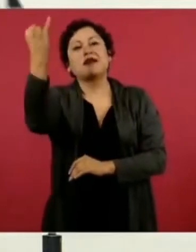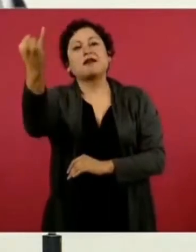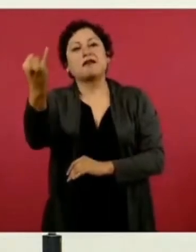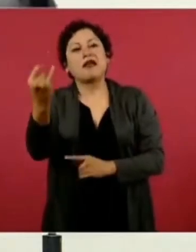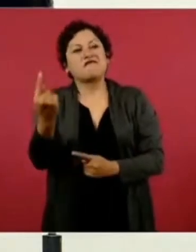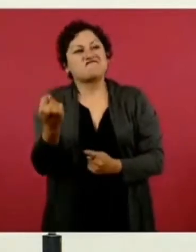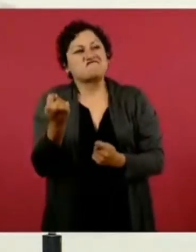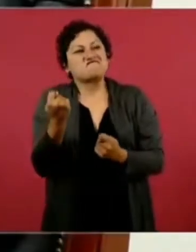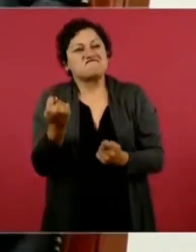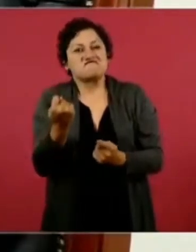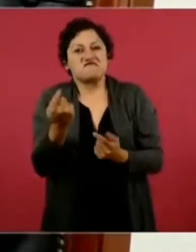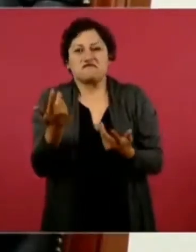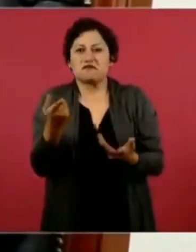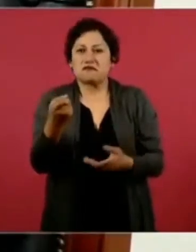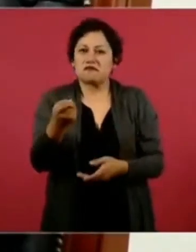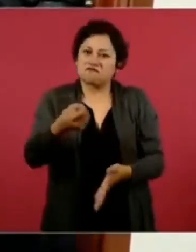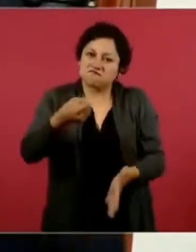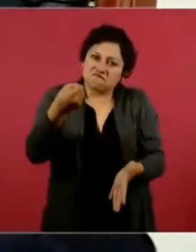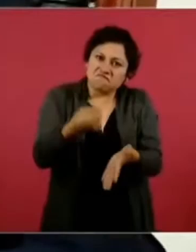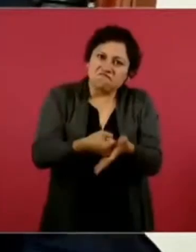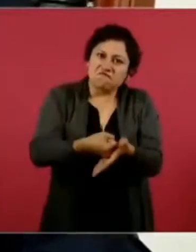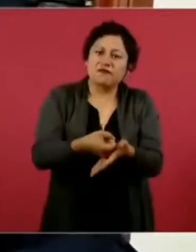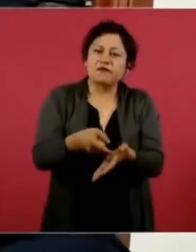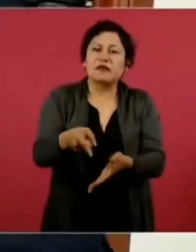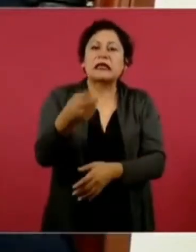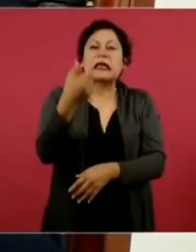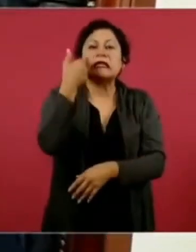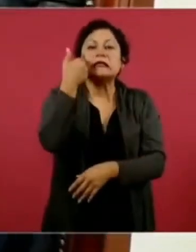quieren a fuerza